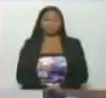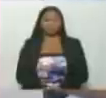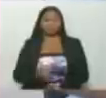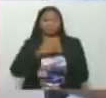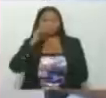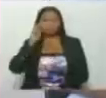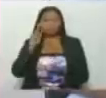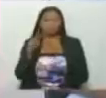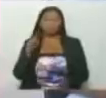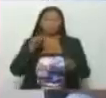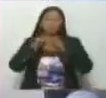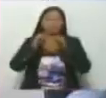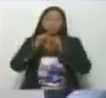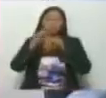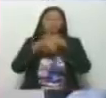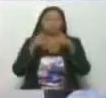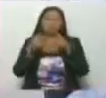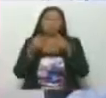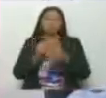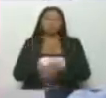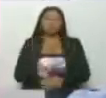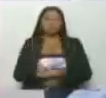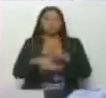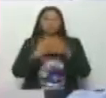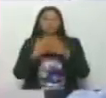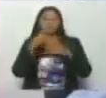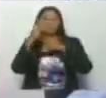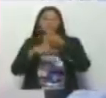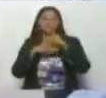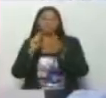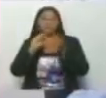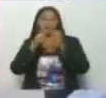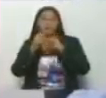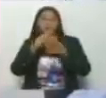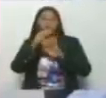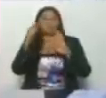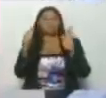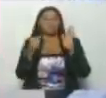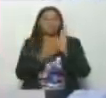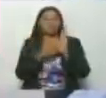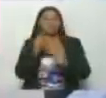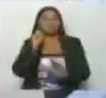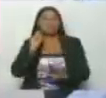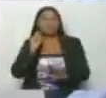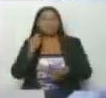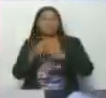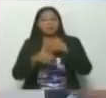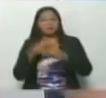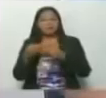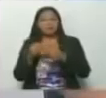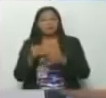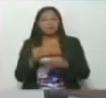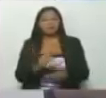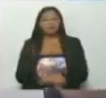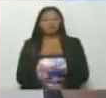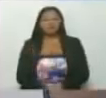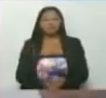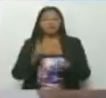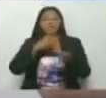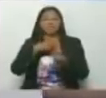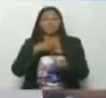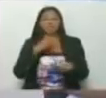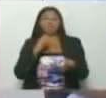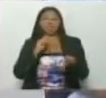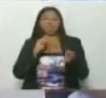abierta y descarnada y se produce un cambio absolutamente necesario e impostergable no es la primera vez